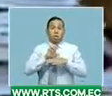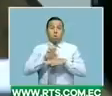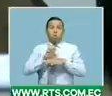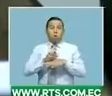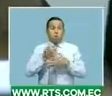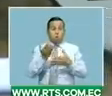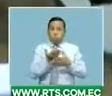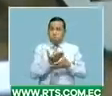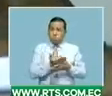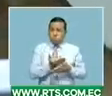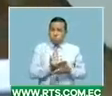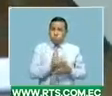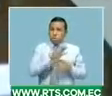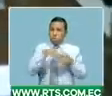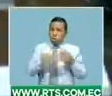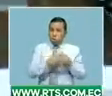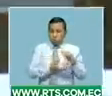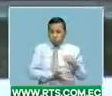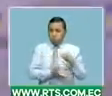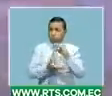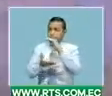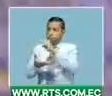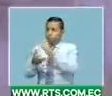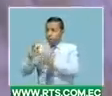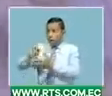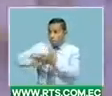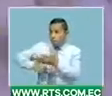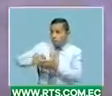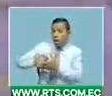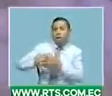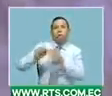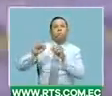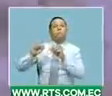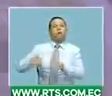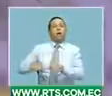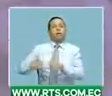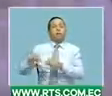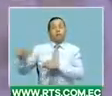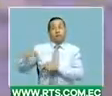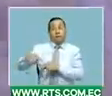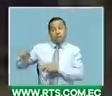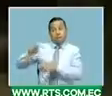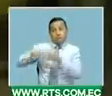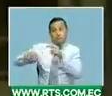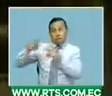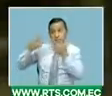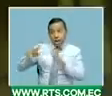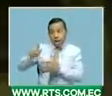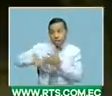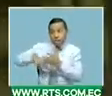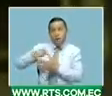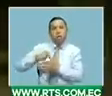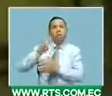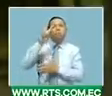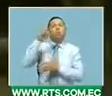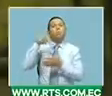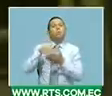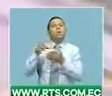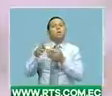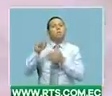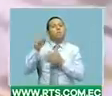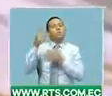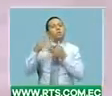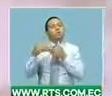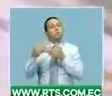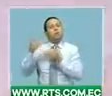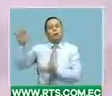acciones previas y políticas relevantes del fondo. Finalizada la revisión, el país tendrá acceso a cerca de 2.000 millones de dólares, dinero que